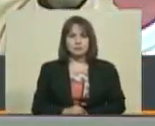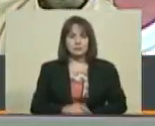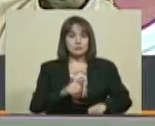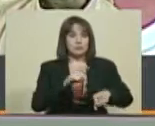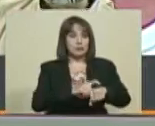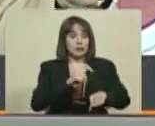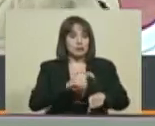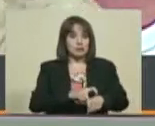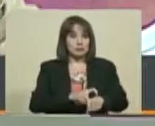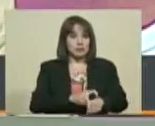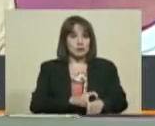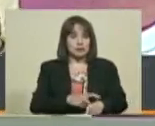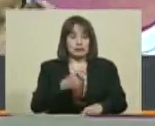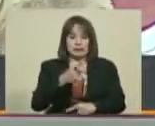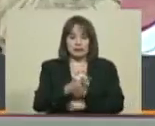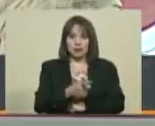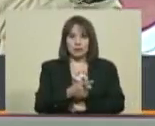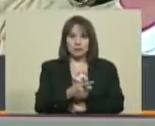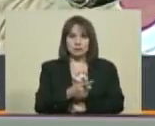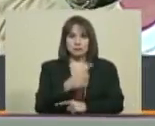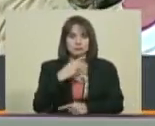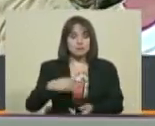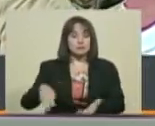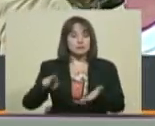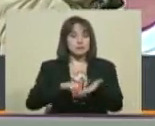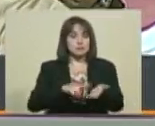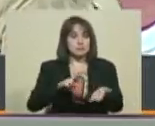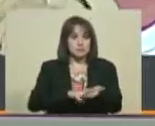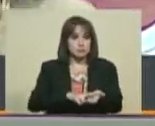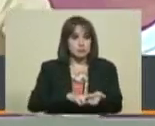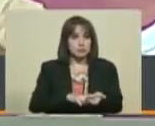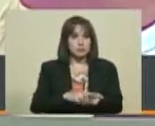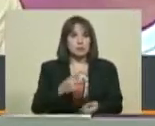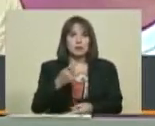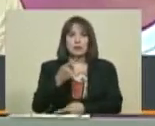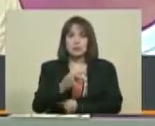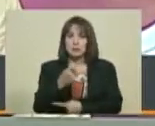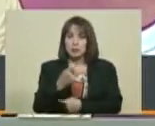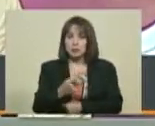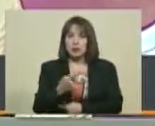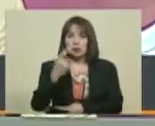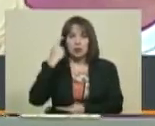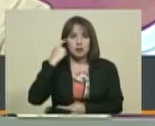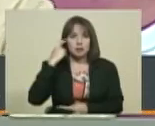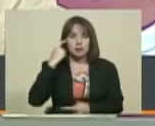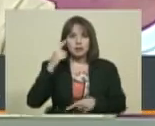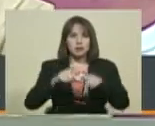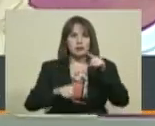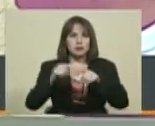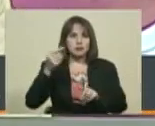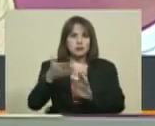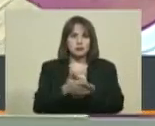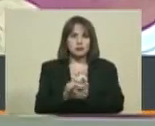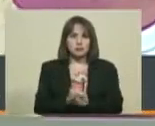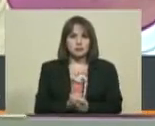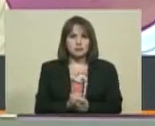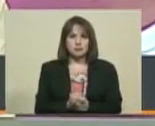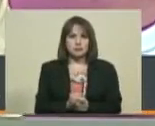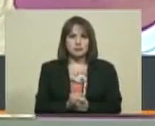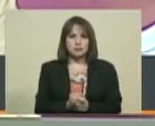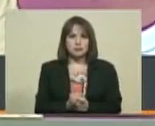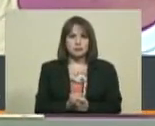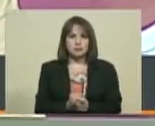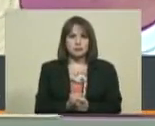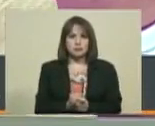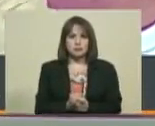ser reivindicada y debemos tomar los métodos de recuperación